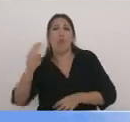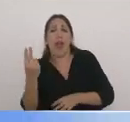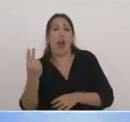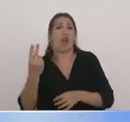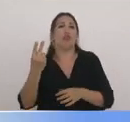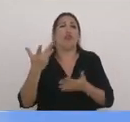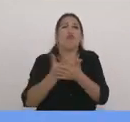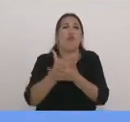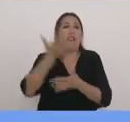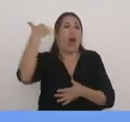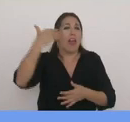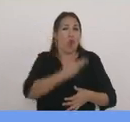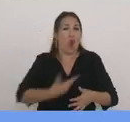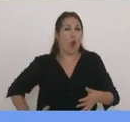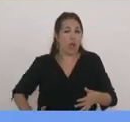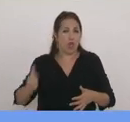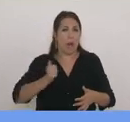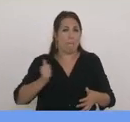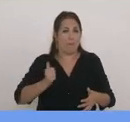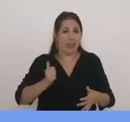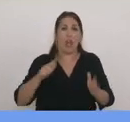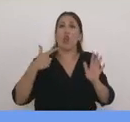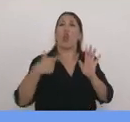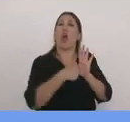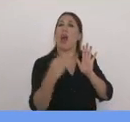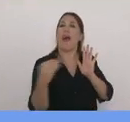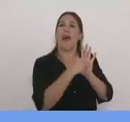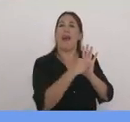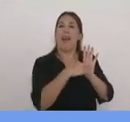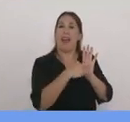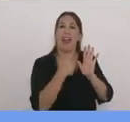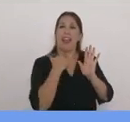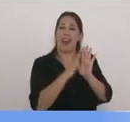la dictadura no estén en este libro, Nunca Más.